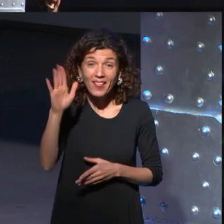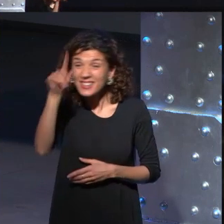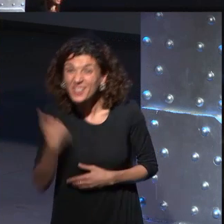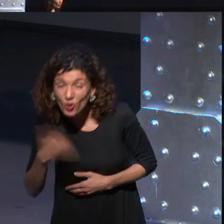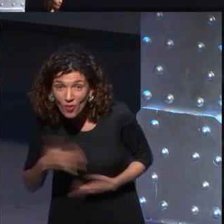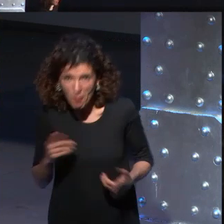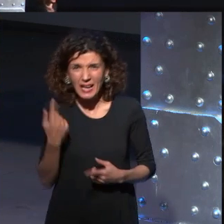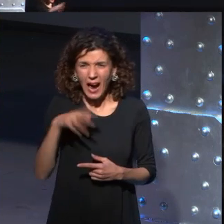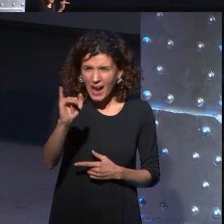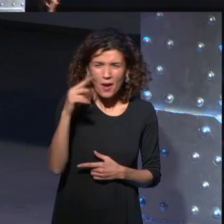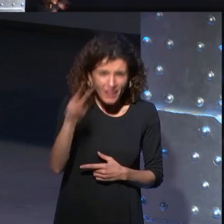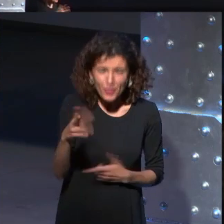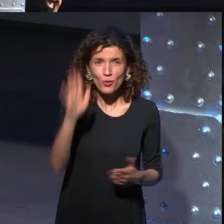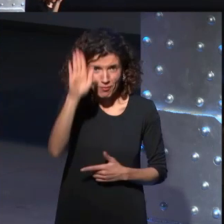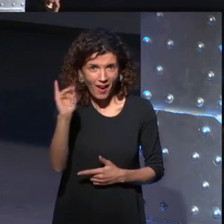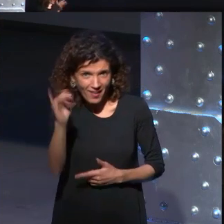hombre!